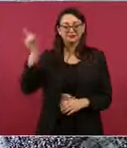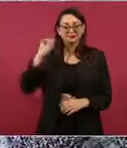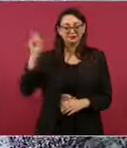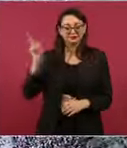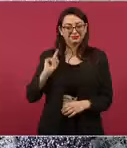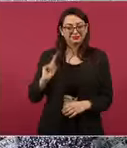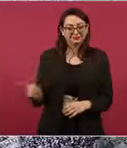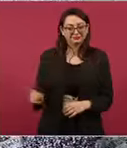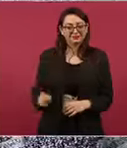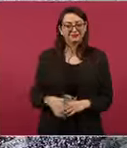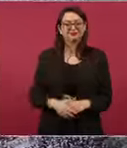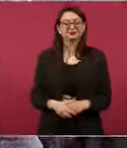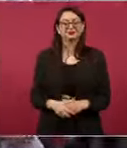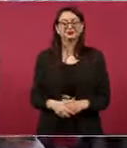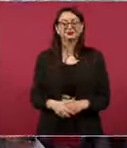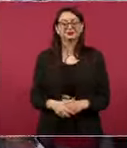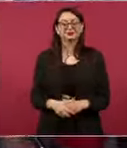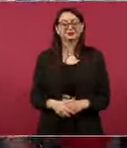Zacatecas,